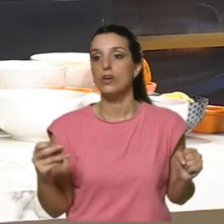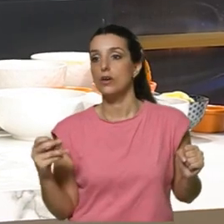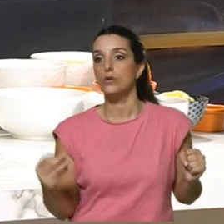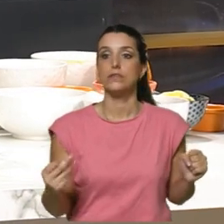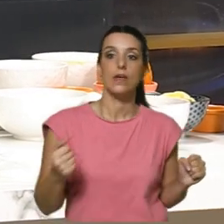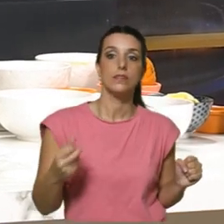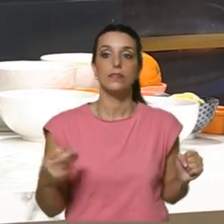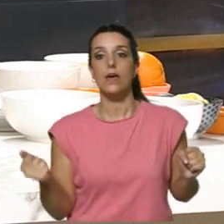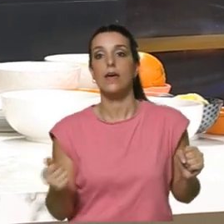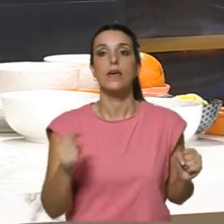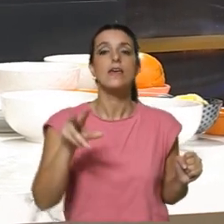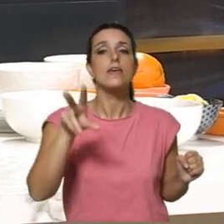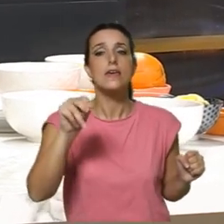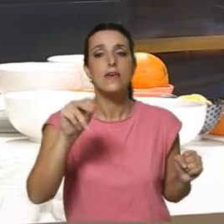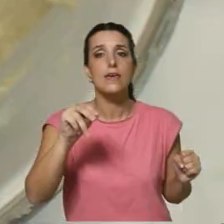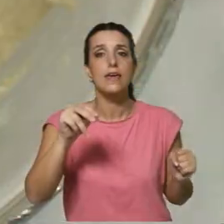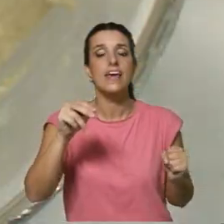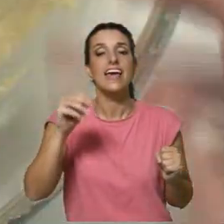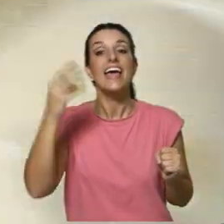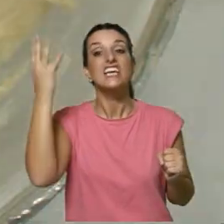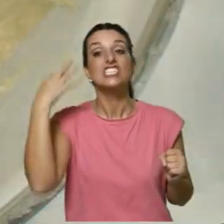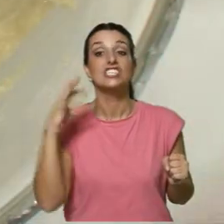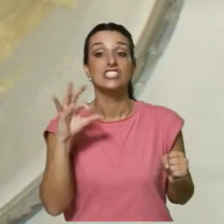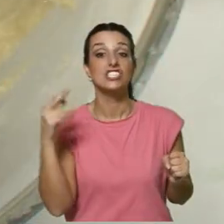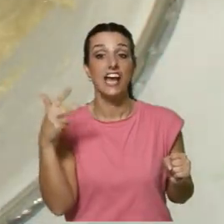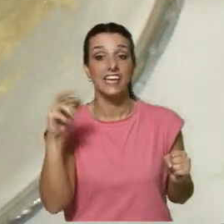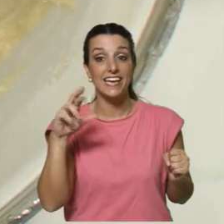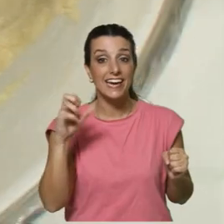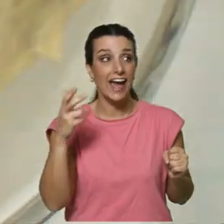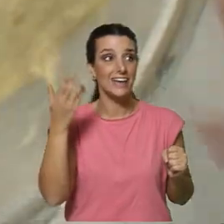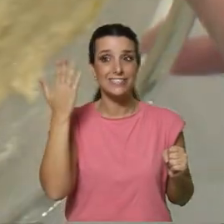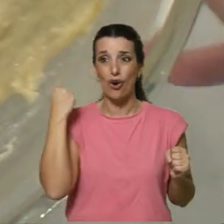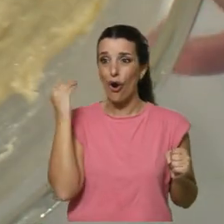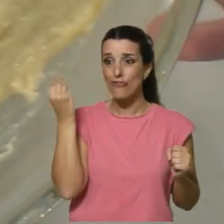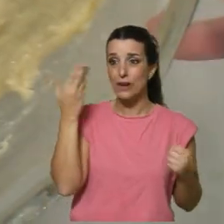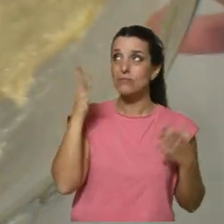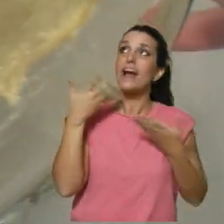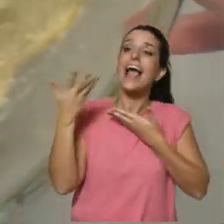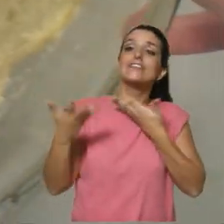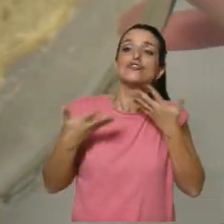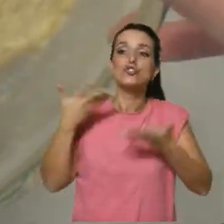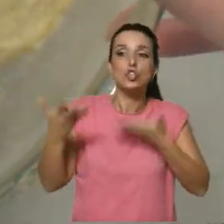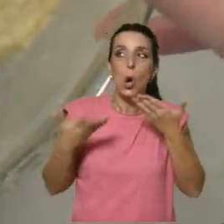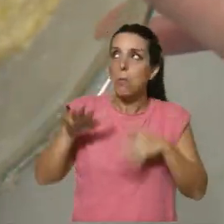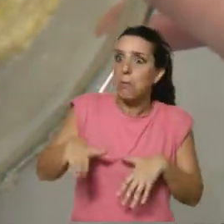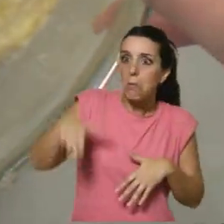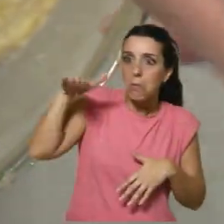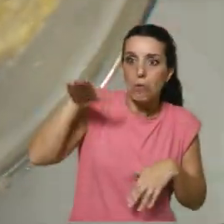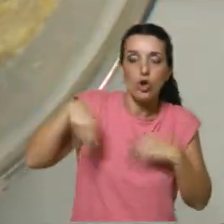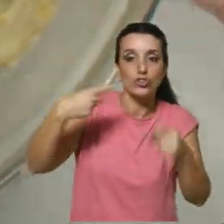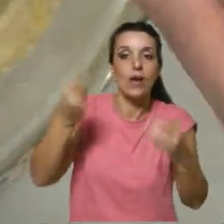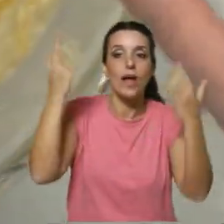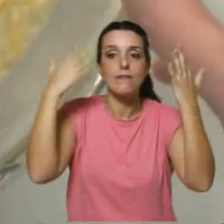Lo que es increíble es cuánto tiempo lleva como Shakira en nuestras vidas, ¿no? Porque es una cosa de que permanece.